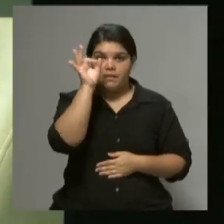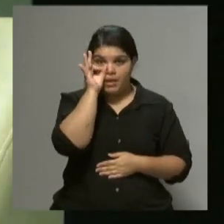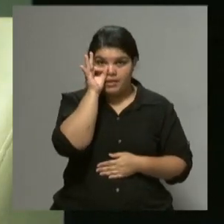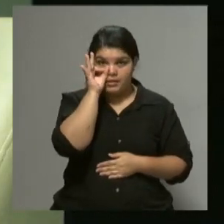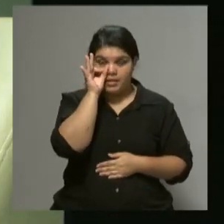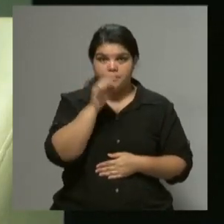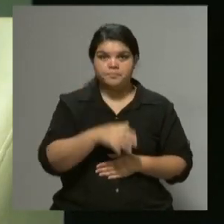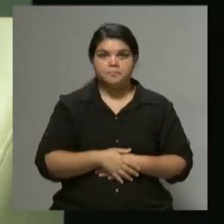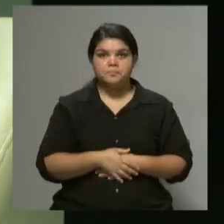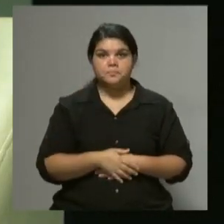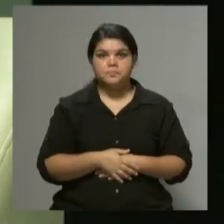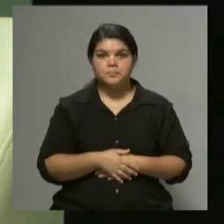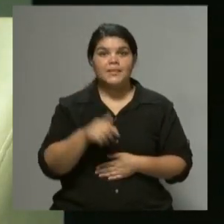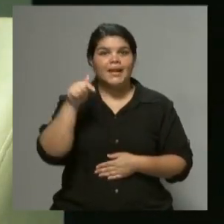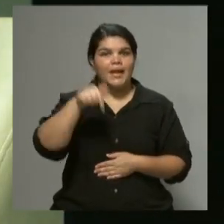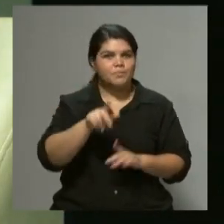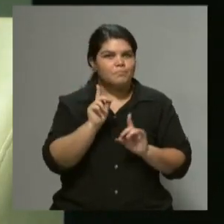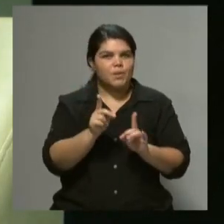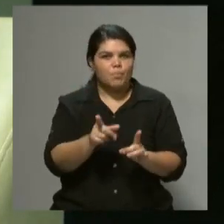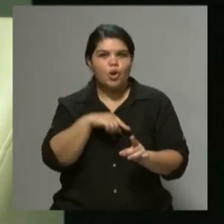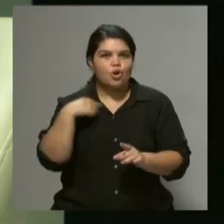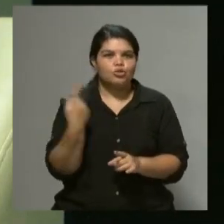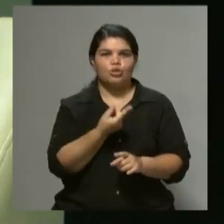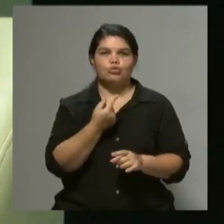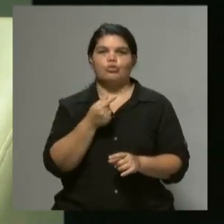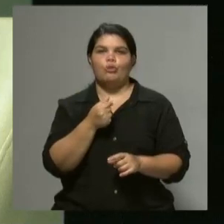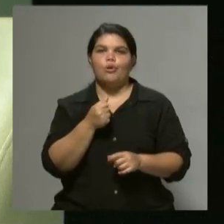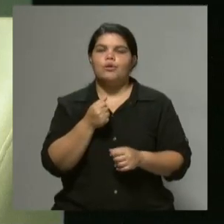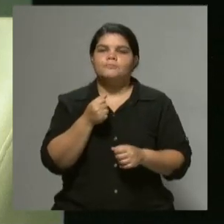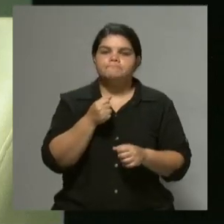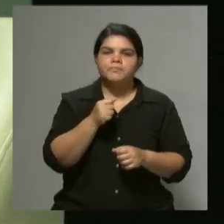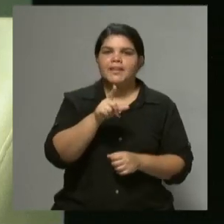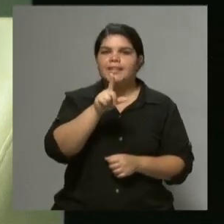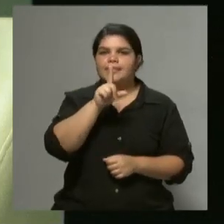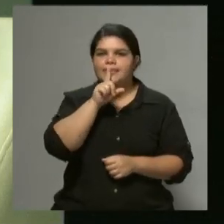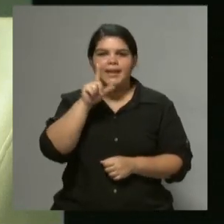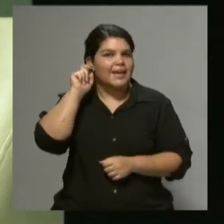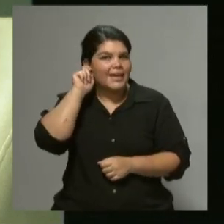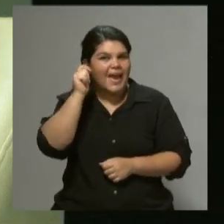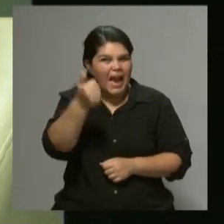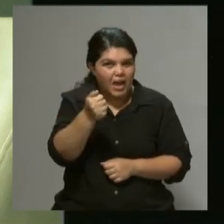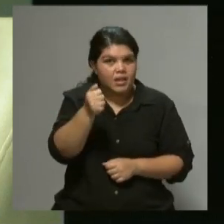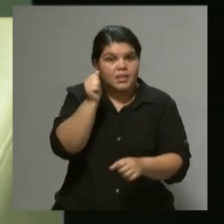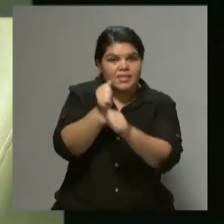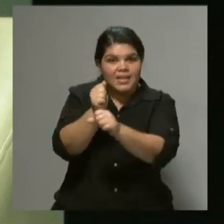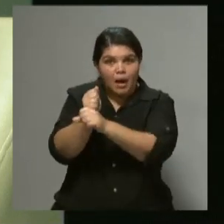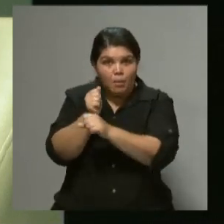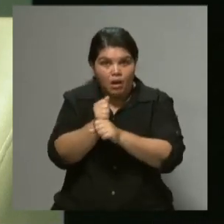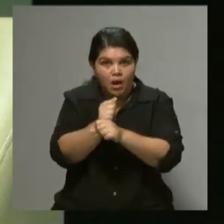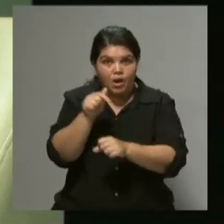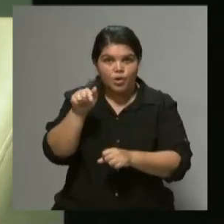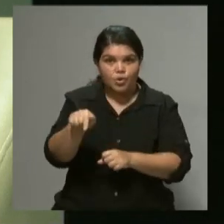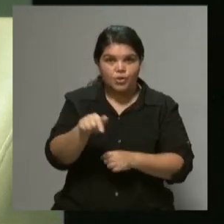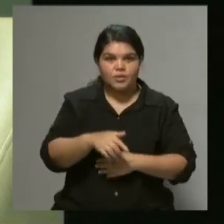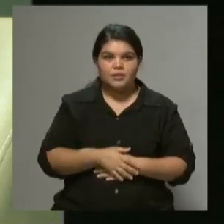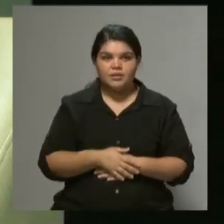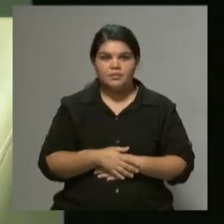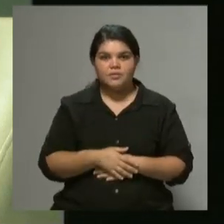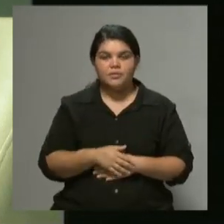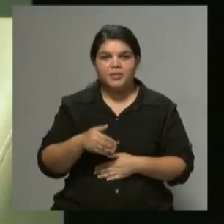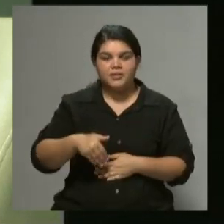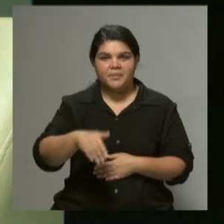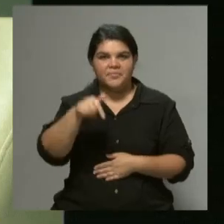bien teníamos muchas búsquedas activas en lo que es TGA, luego en marzo fue un año de ahí